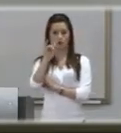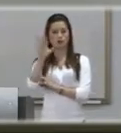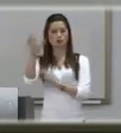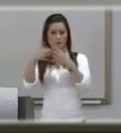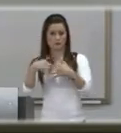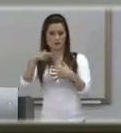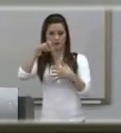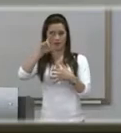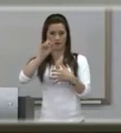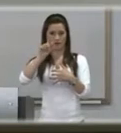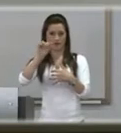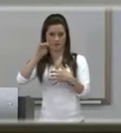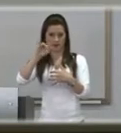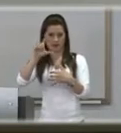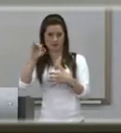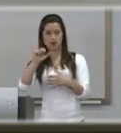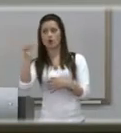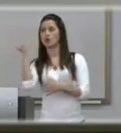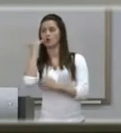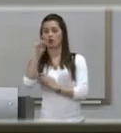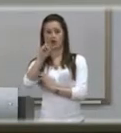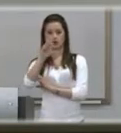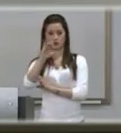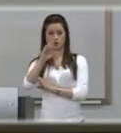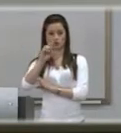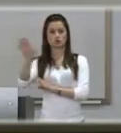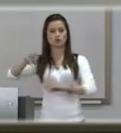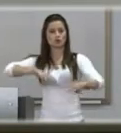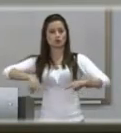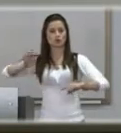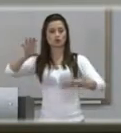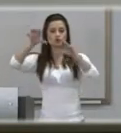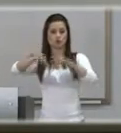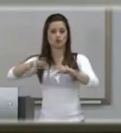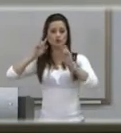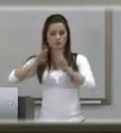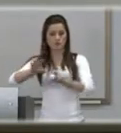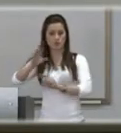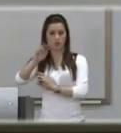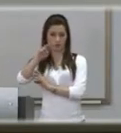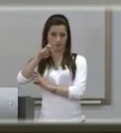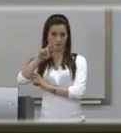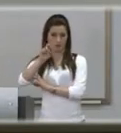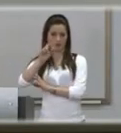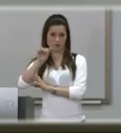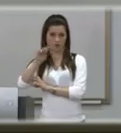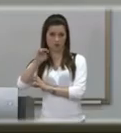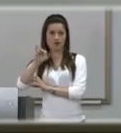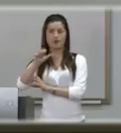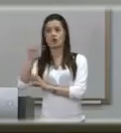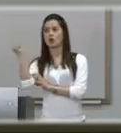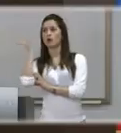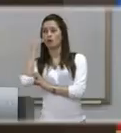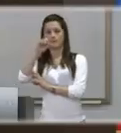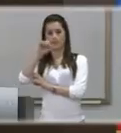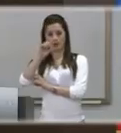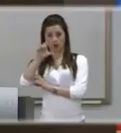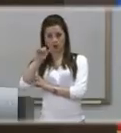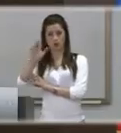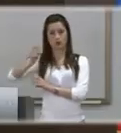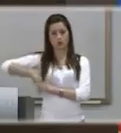Profamilia, Rocío Murat, coordinadora de la Unidad de Investigaciones de Profamilia, Paola Quiñones, también abogada de